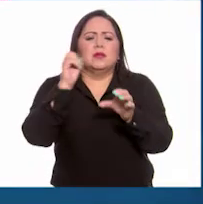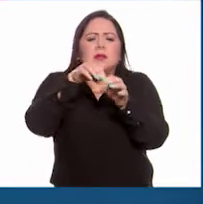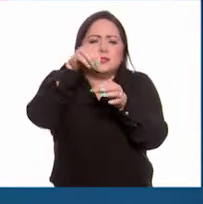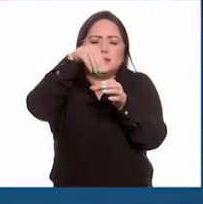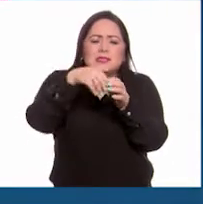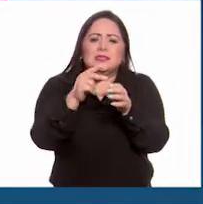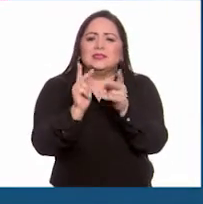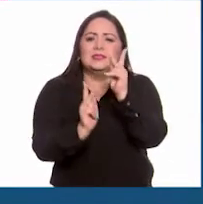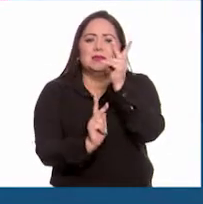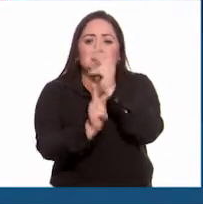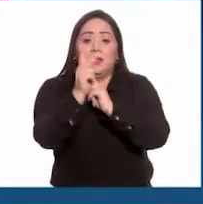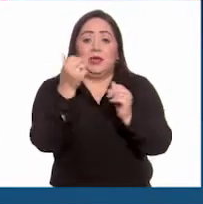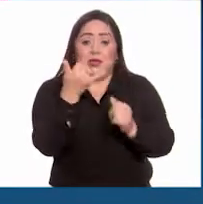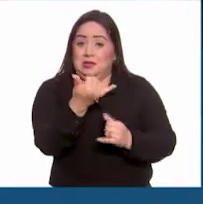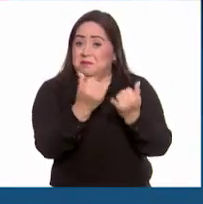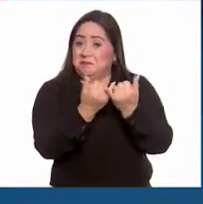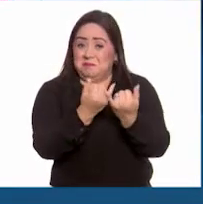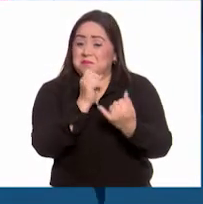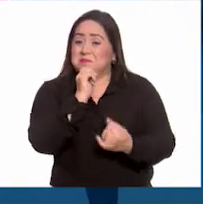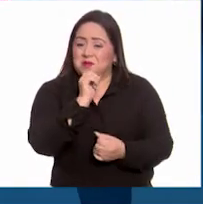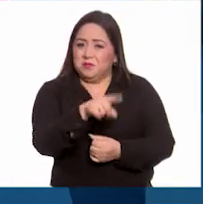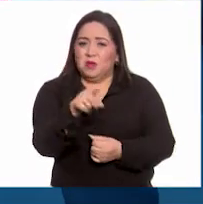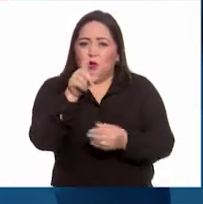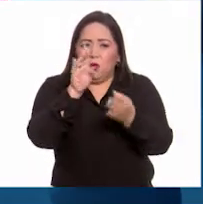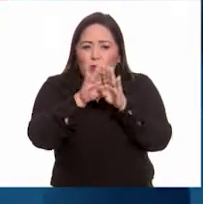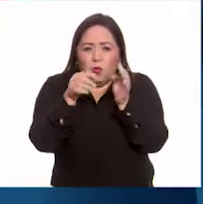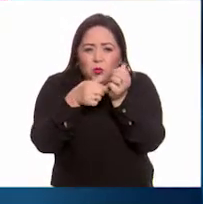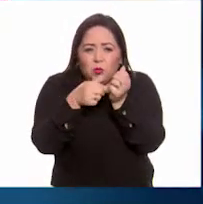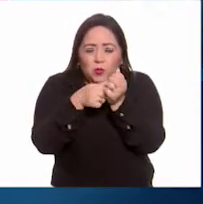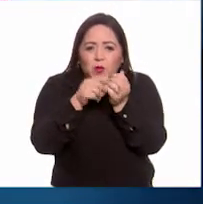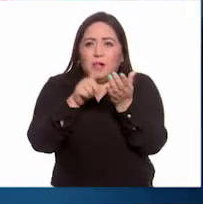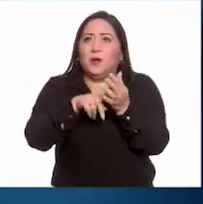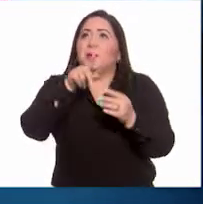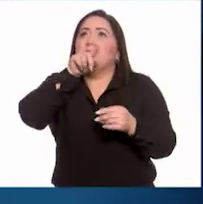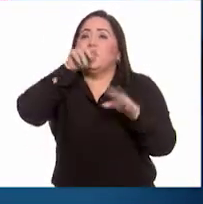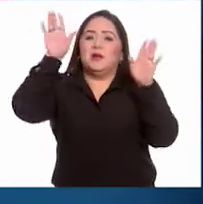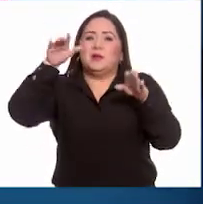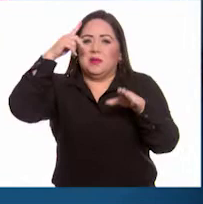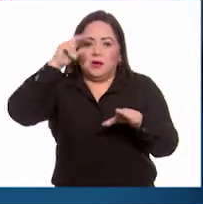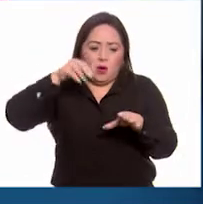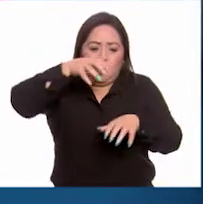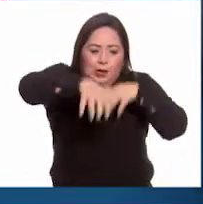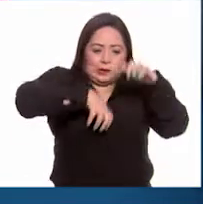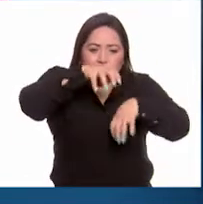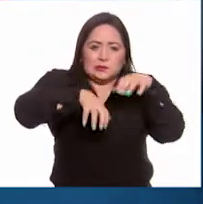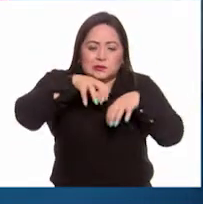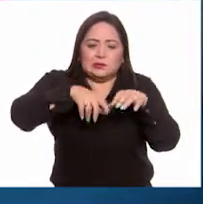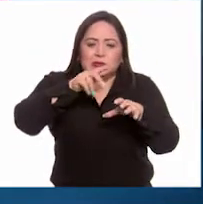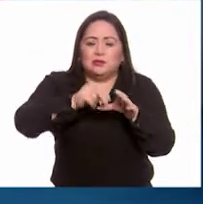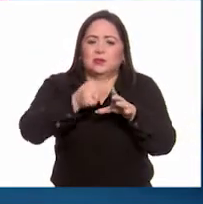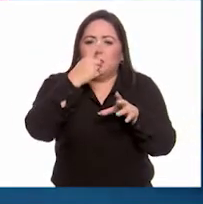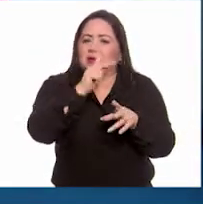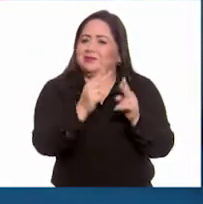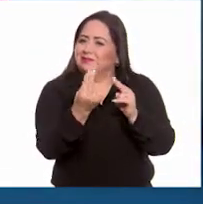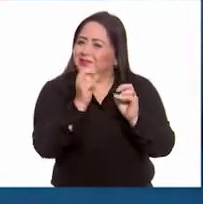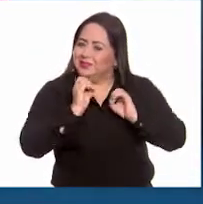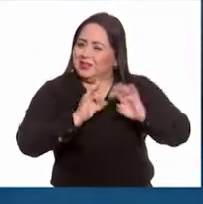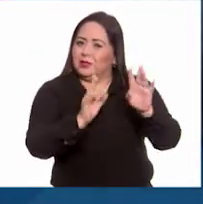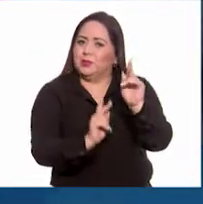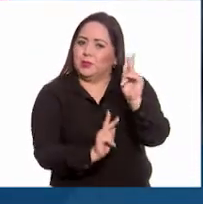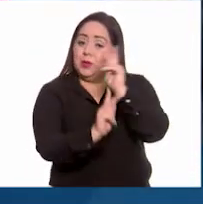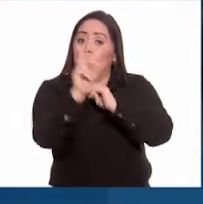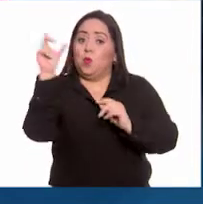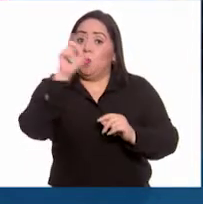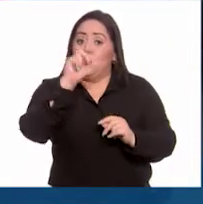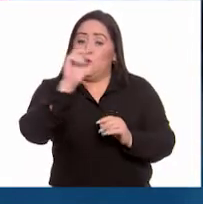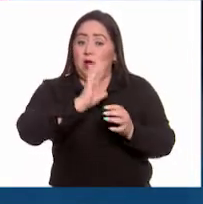las semillas, y con esto también se les oculta a las aves para que no escarben y dejen germinar a la semilla. Cuando